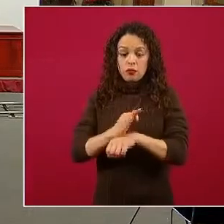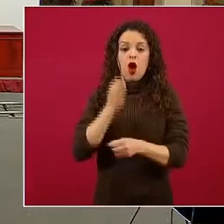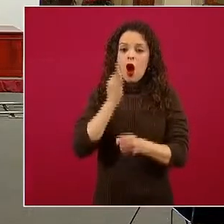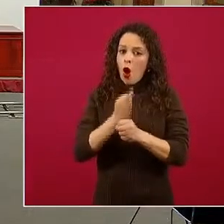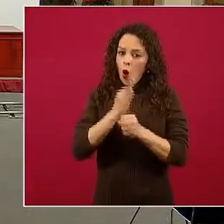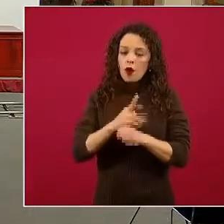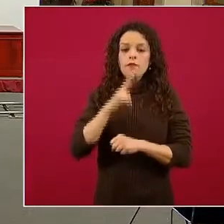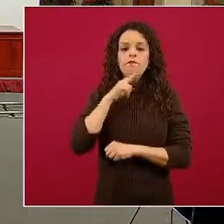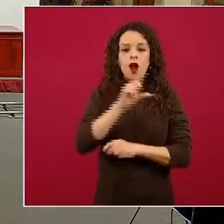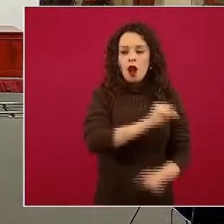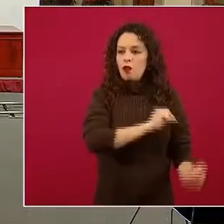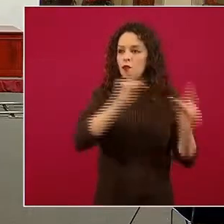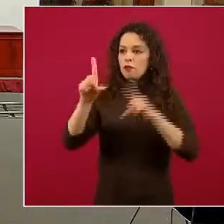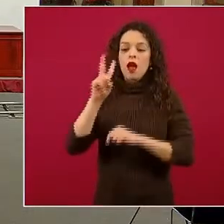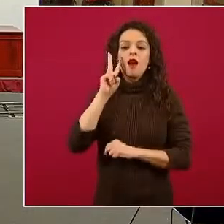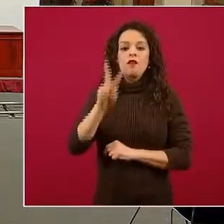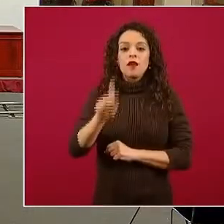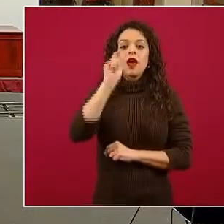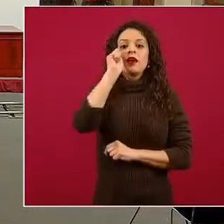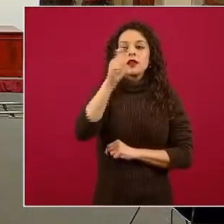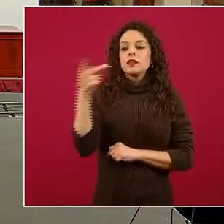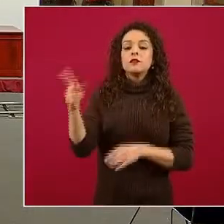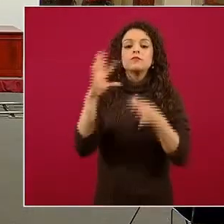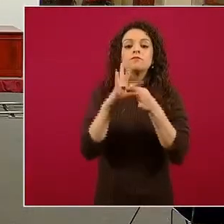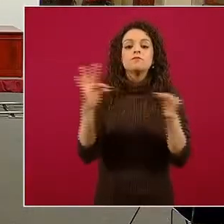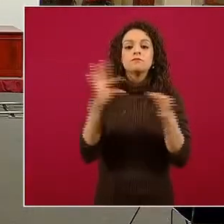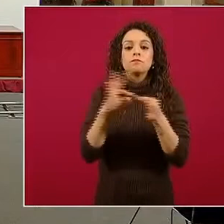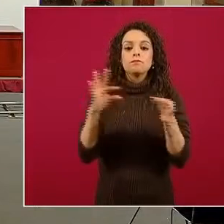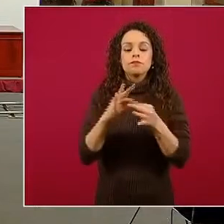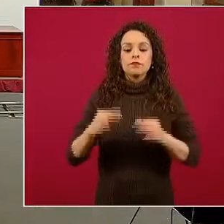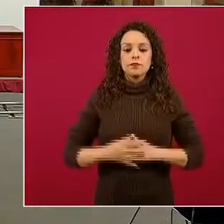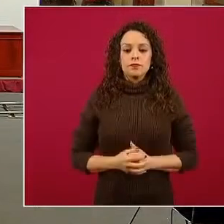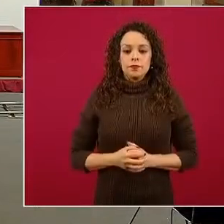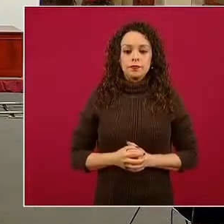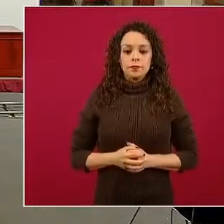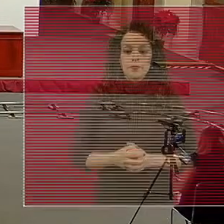presente para escuchar las palabras de la doctora Sheinbaum.